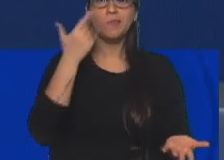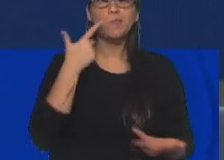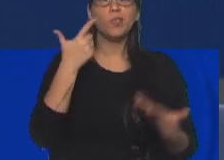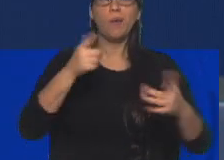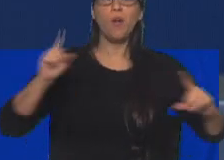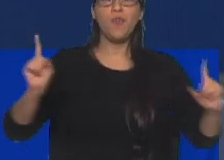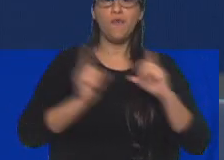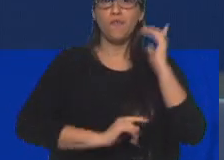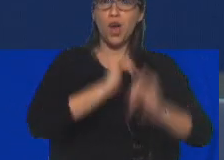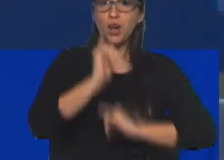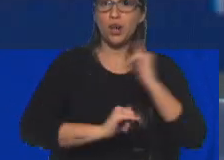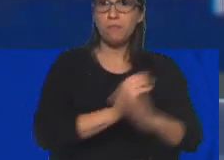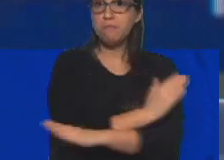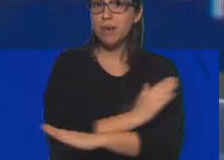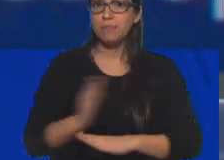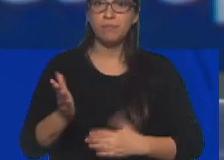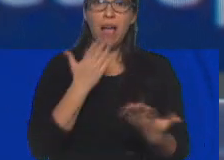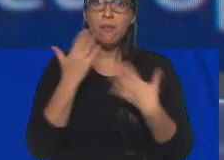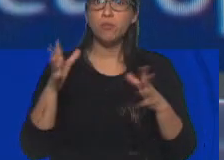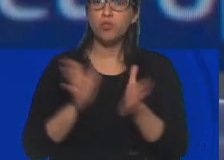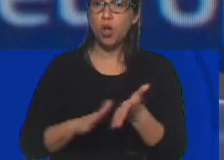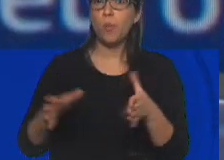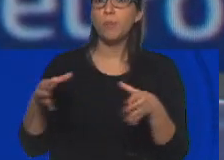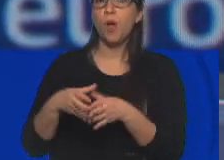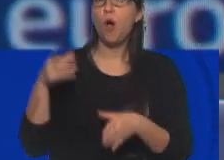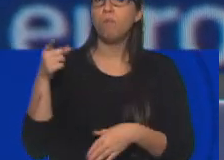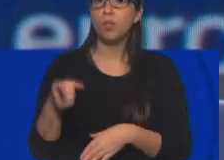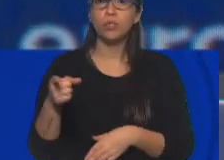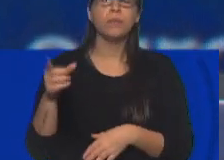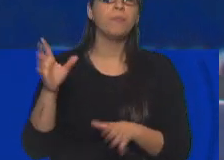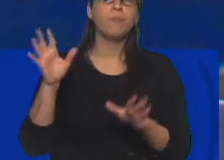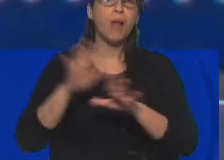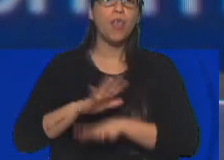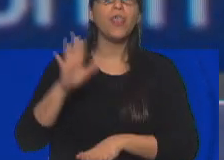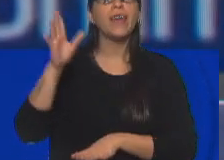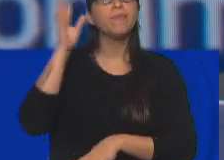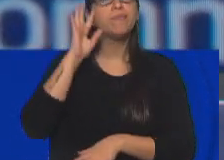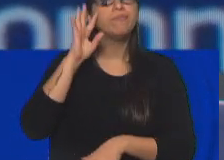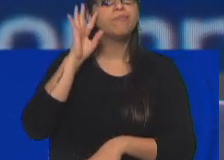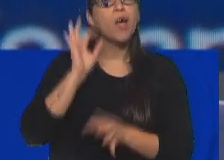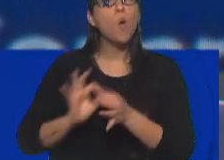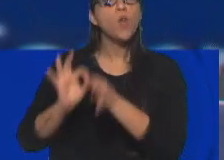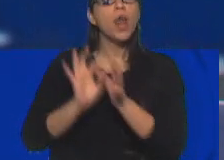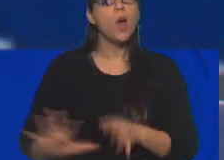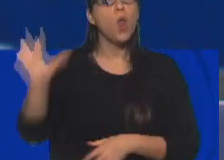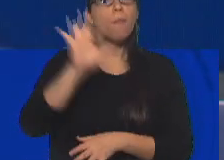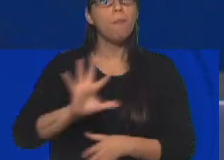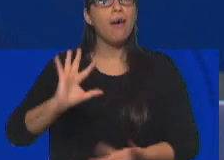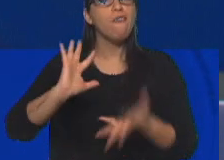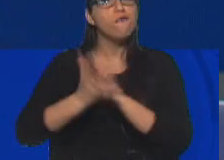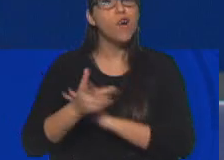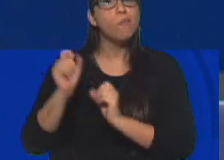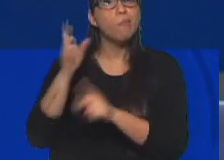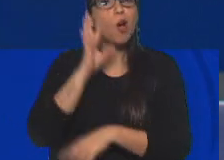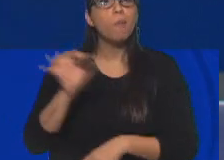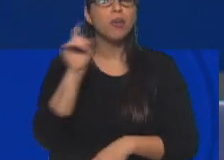¿no? Hablamos de la posición de la Unión Europea, de la posición del Mercosur, pensando en este posible acuerdo. Hablamos